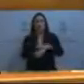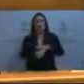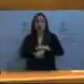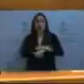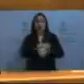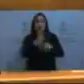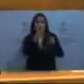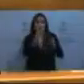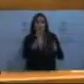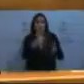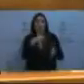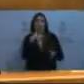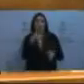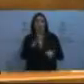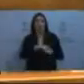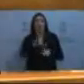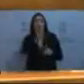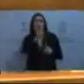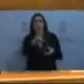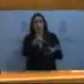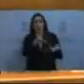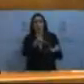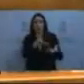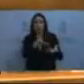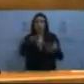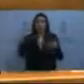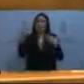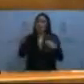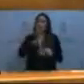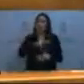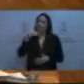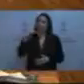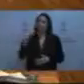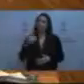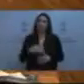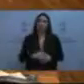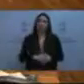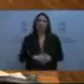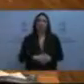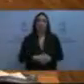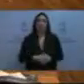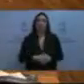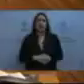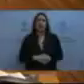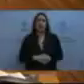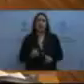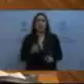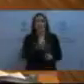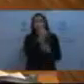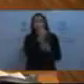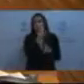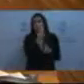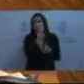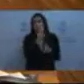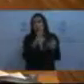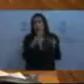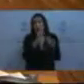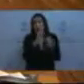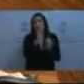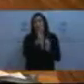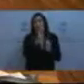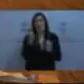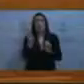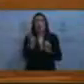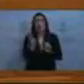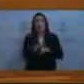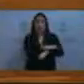la palabra para formular la pregunta. Gracias, señor presidente. La pregunta del Grupo Parlamentario Popular al